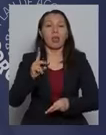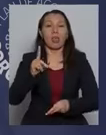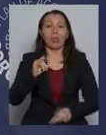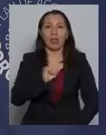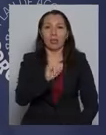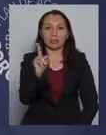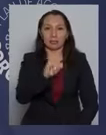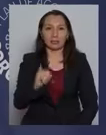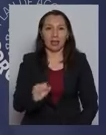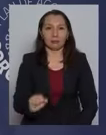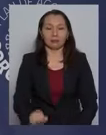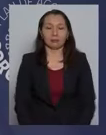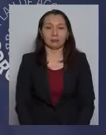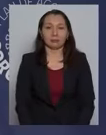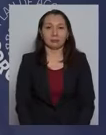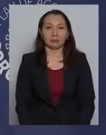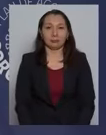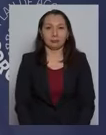Paula Daza.